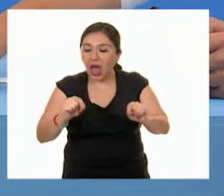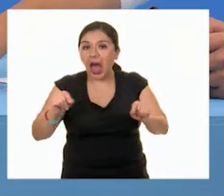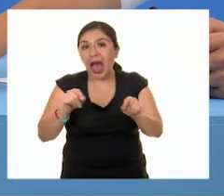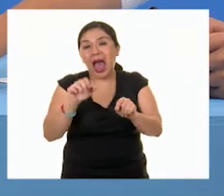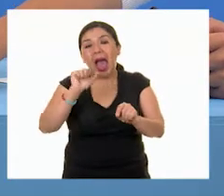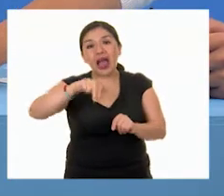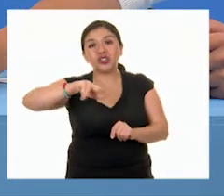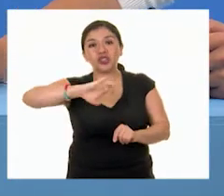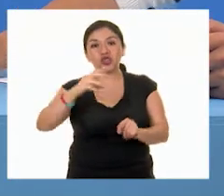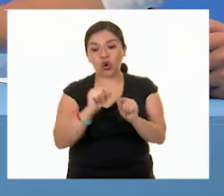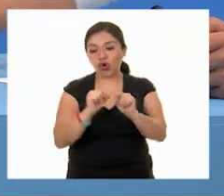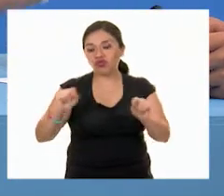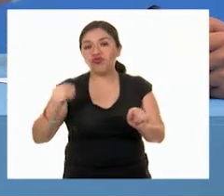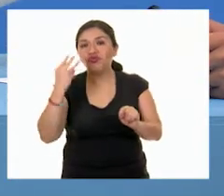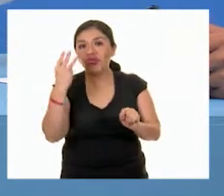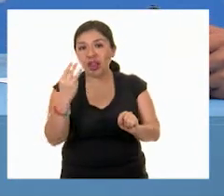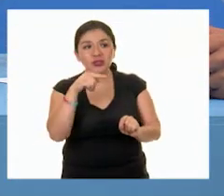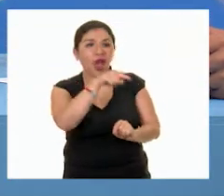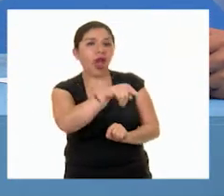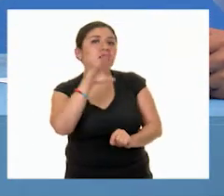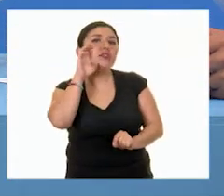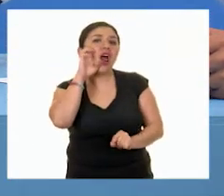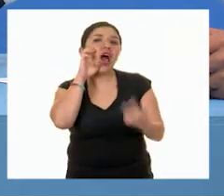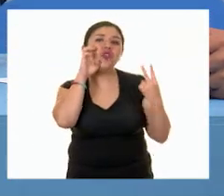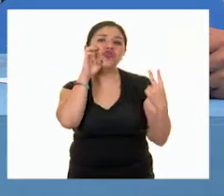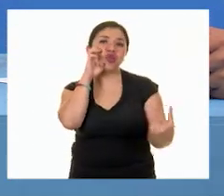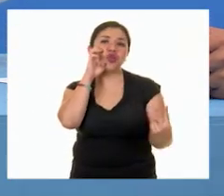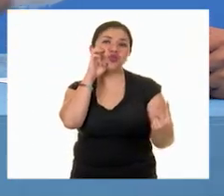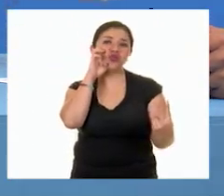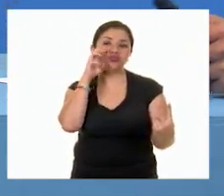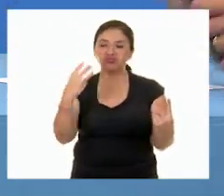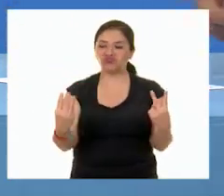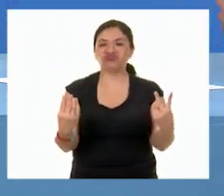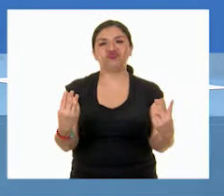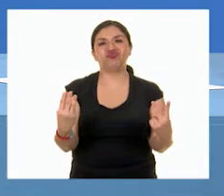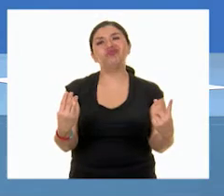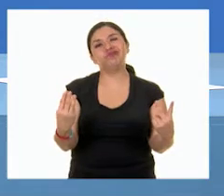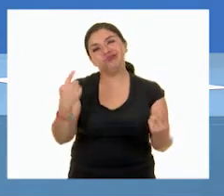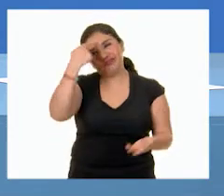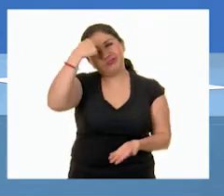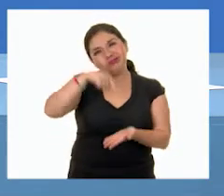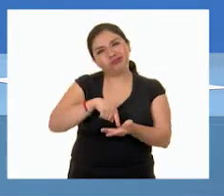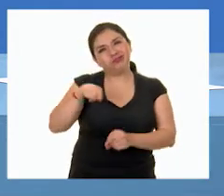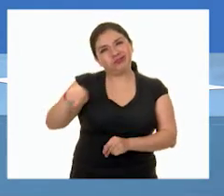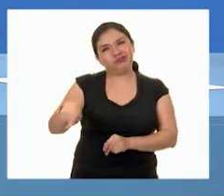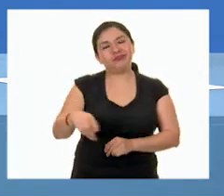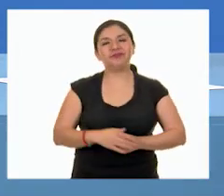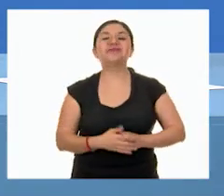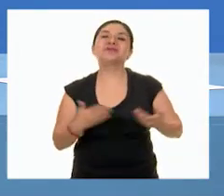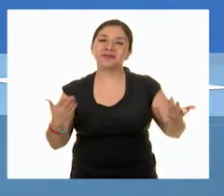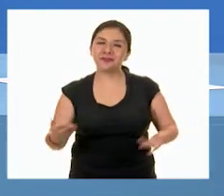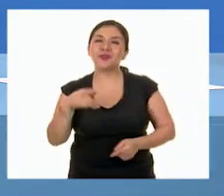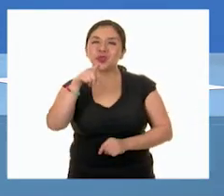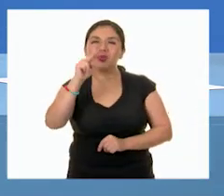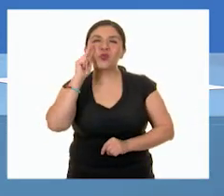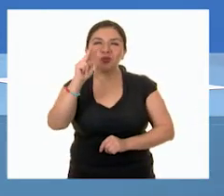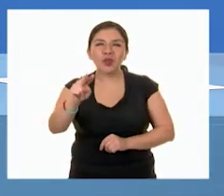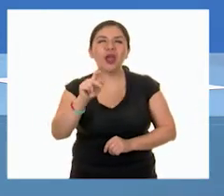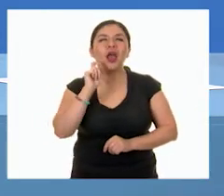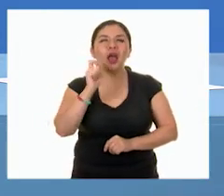de ancho, mientras que el prisma anaranjado solo tiene 2 cubitos de ancho. Entonces, ¿cuáles son